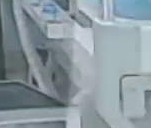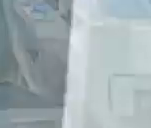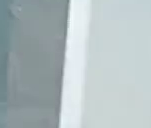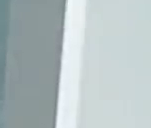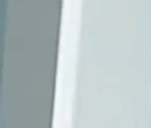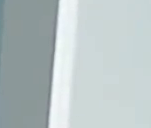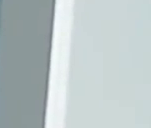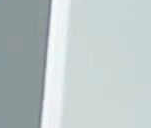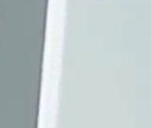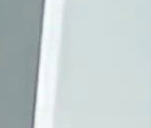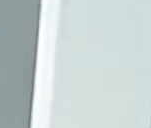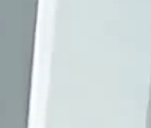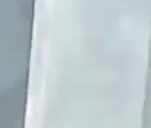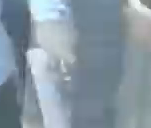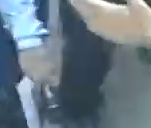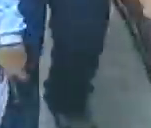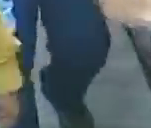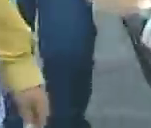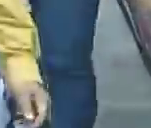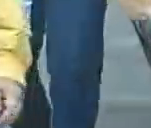inauguración.